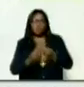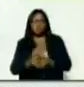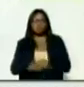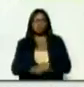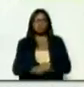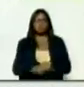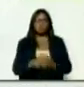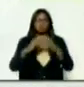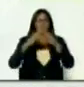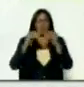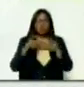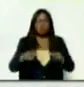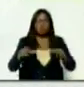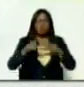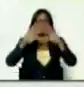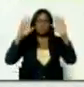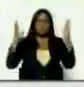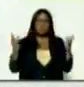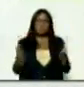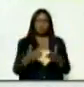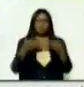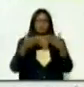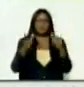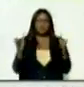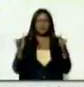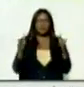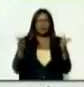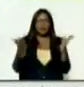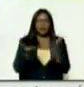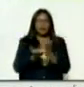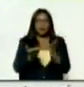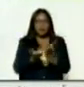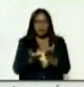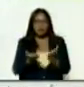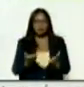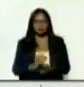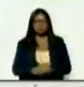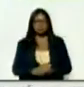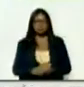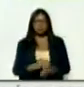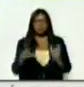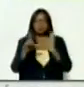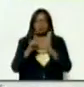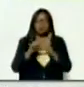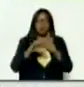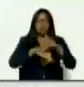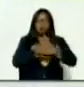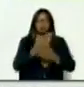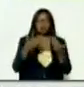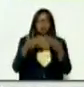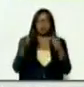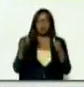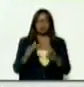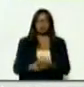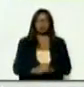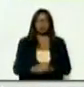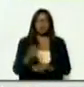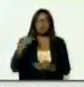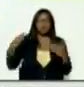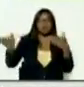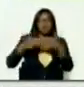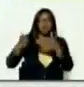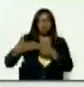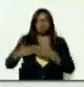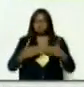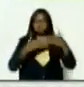a todos los lugares del mundo donde abrieron las escuelas los liceos las universidades los han tenido que cerrar